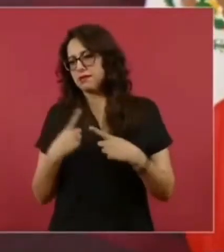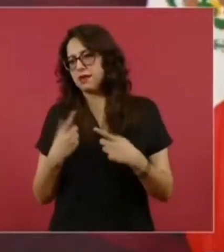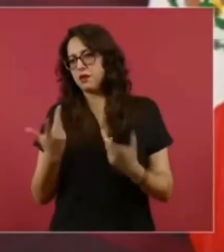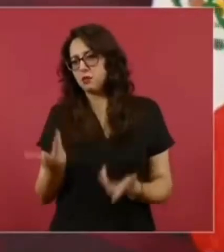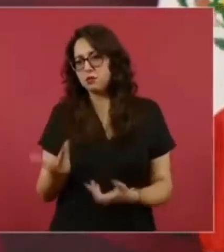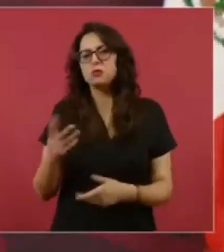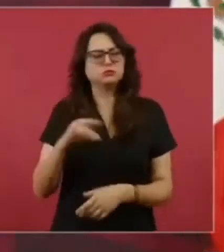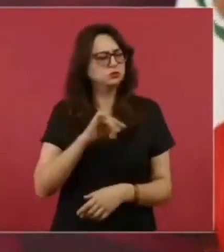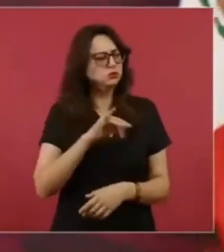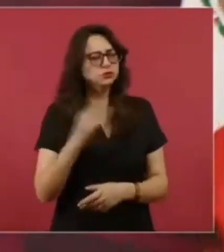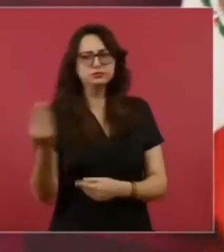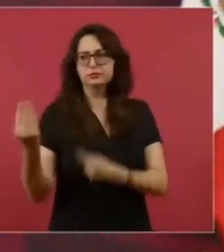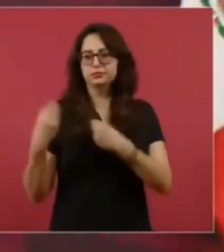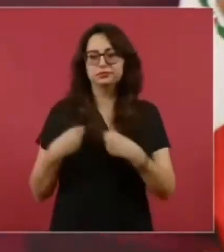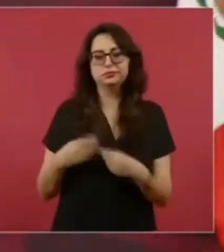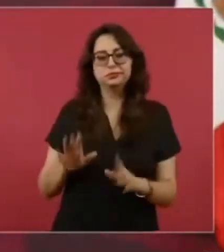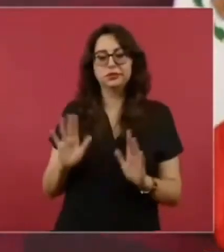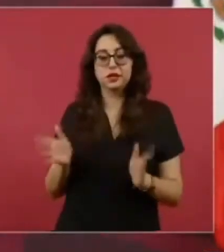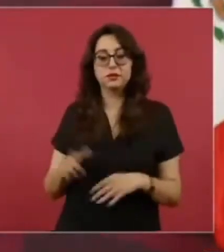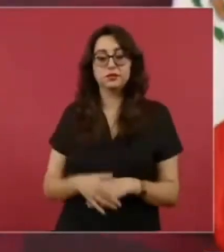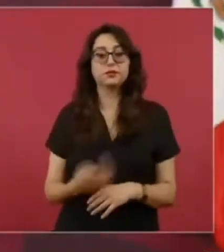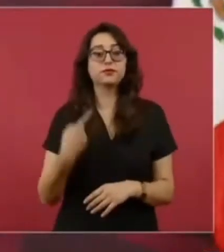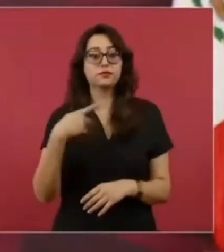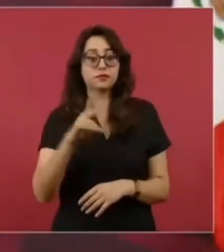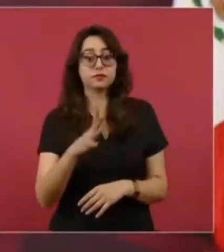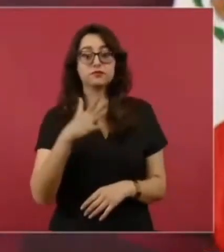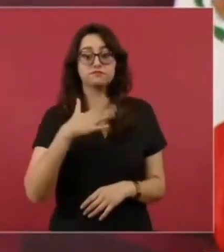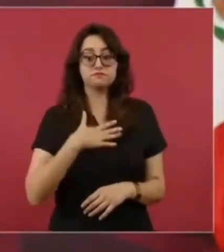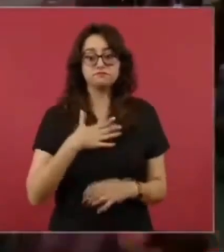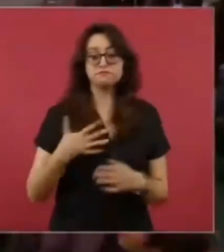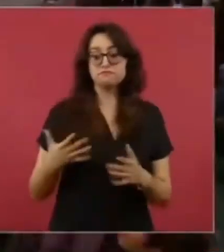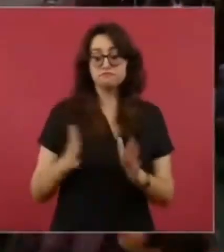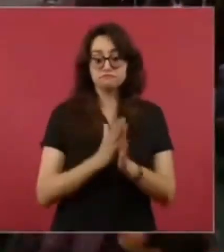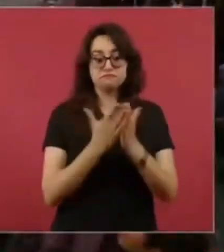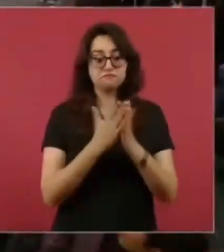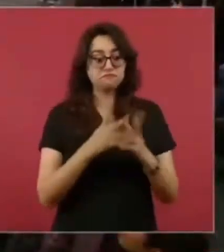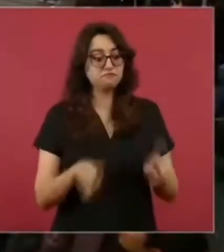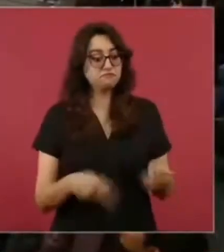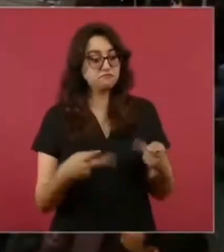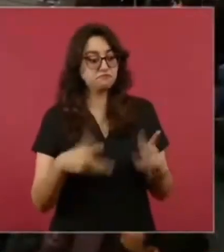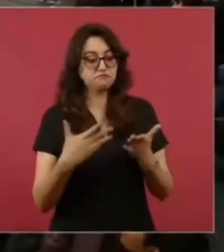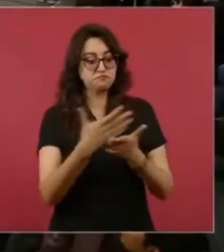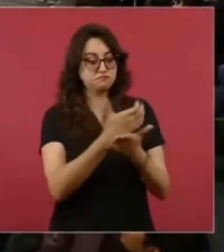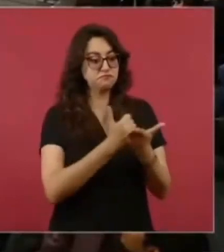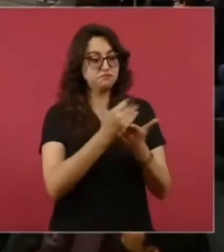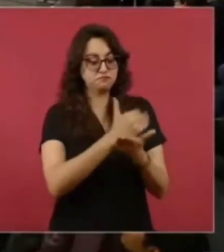Entonces, sí se manifestó, no sé si tengas ahí la...